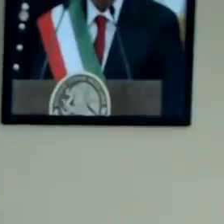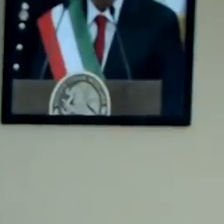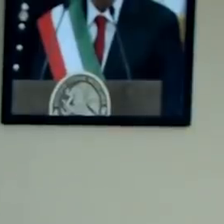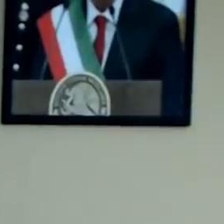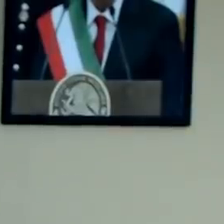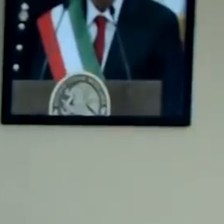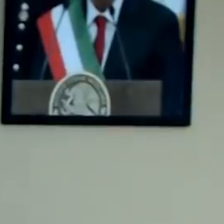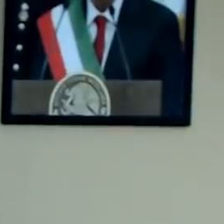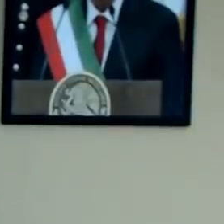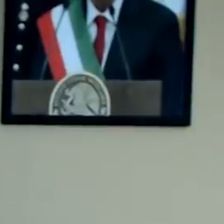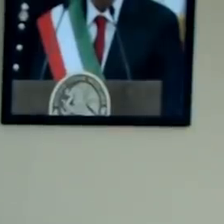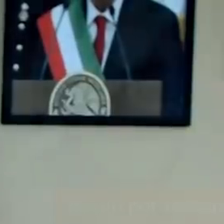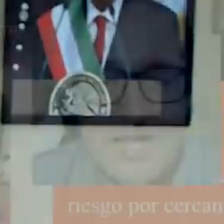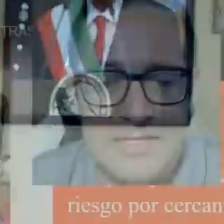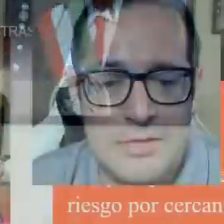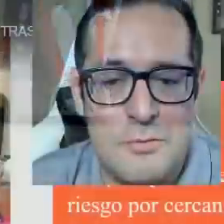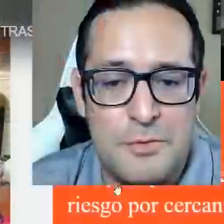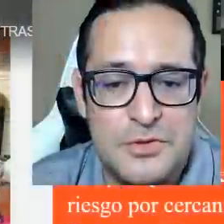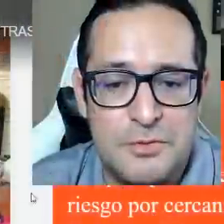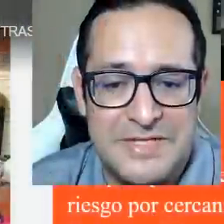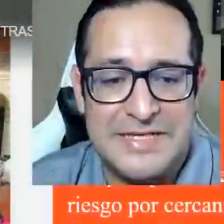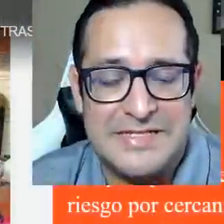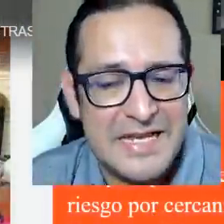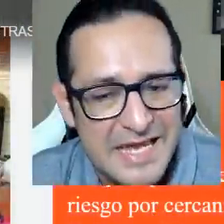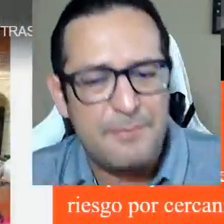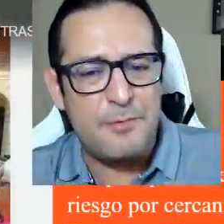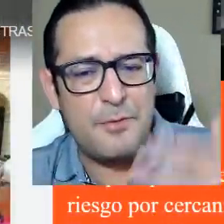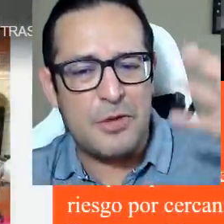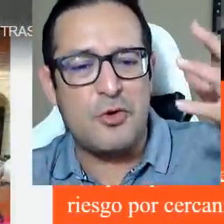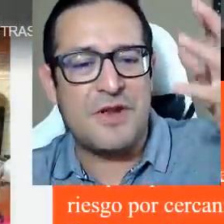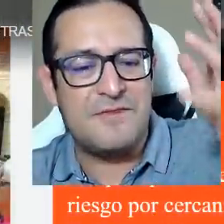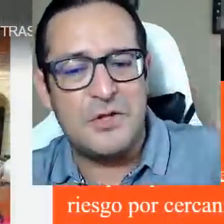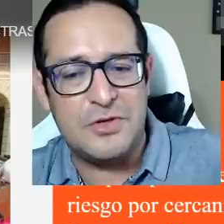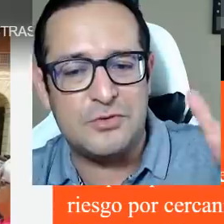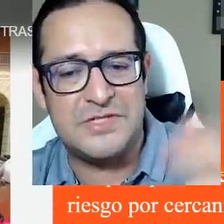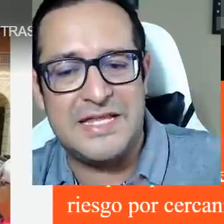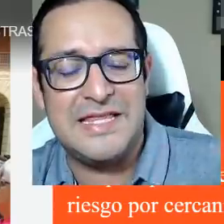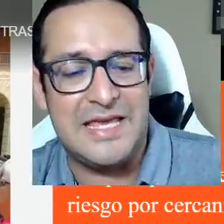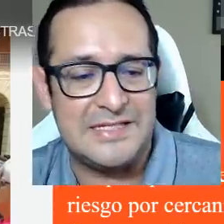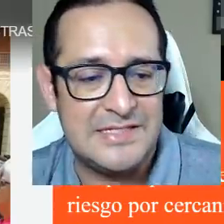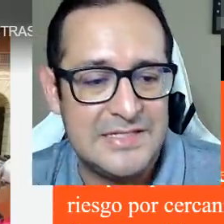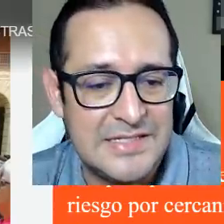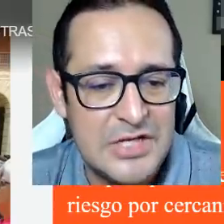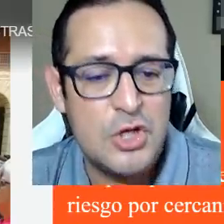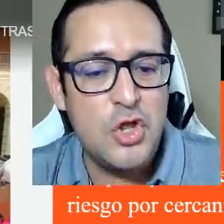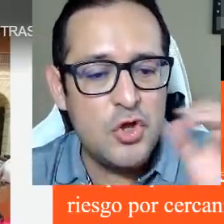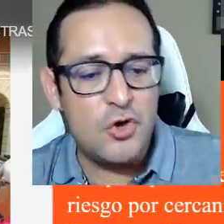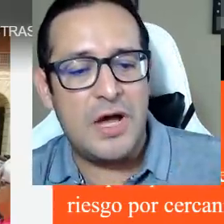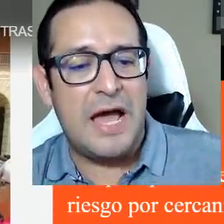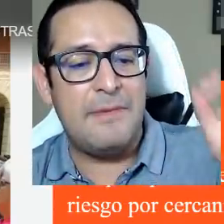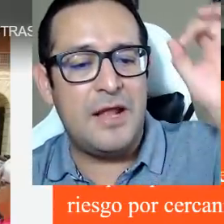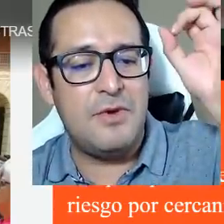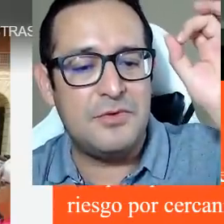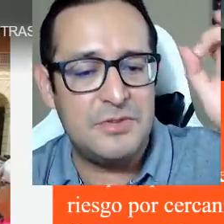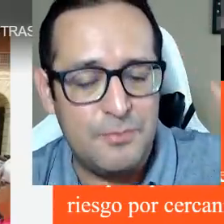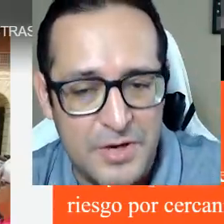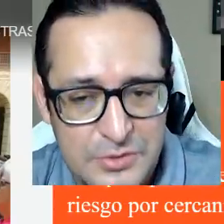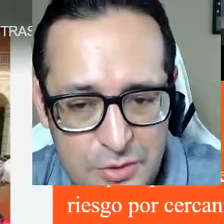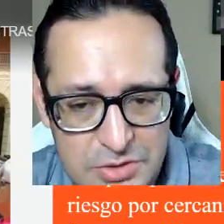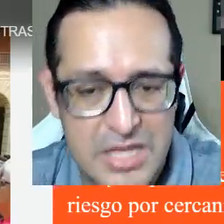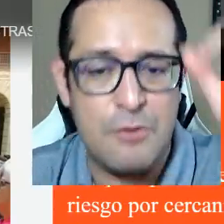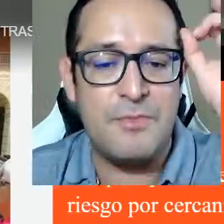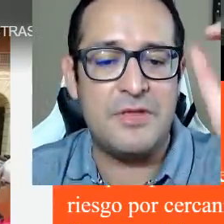es que borremos recordar ese compromiso presidencial que el propio grado lo refrendó en sus 100 días no habrá nuevos